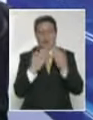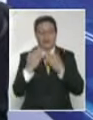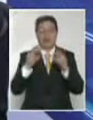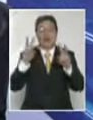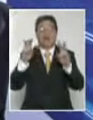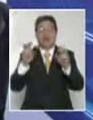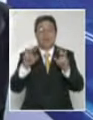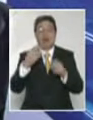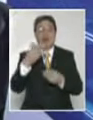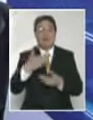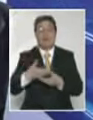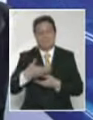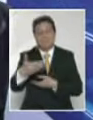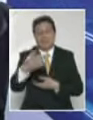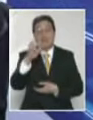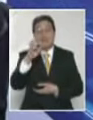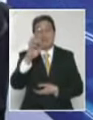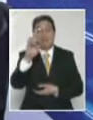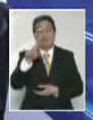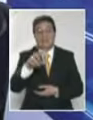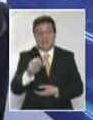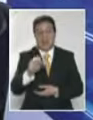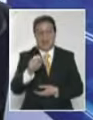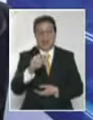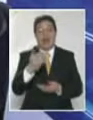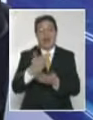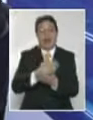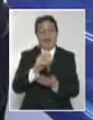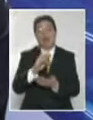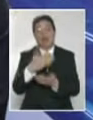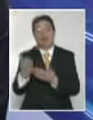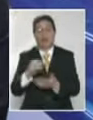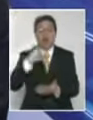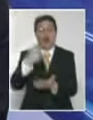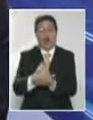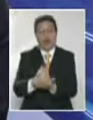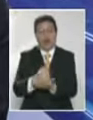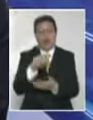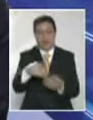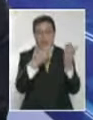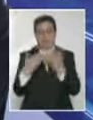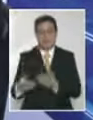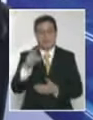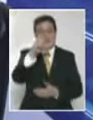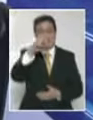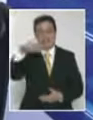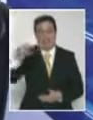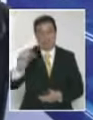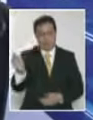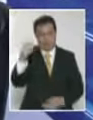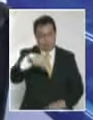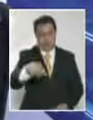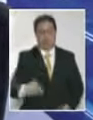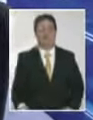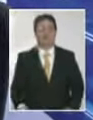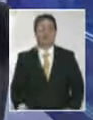de la prensa y pre y post golpe de Estado junto a nuestros invitados que aquí en CNN invitan. No se mueva de la pantalla, ya volvemos.